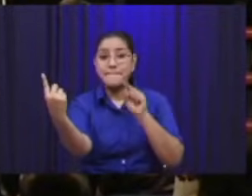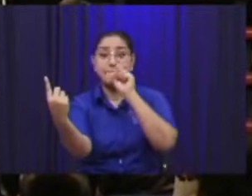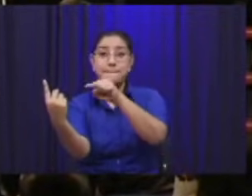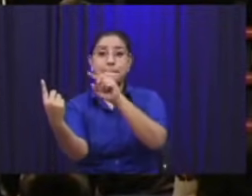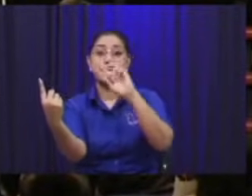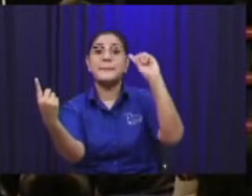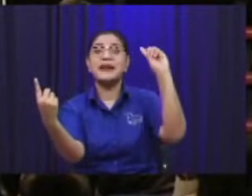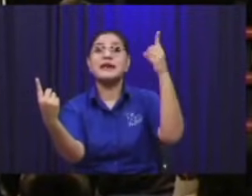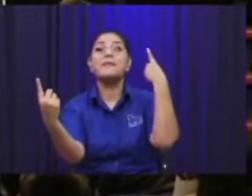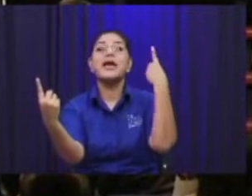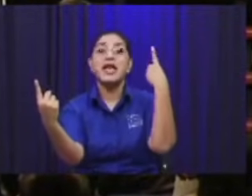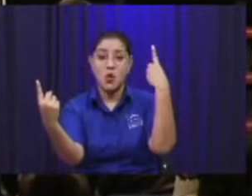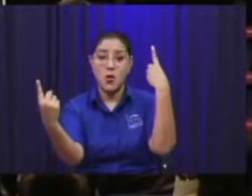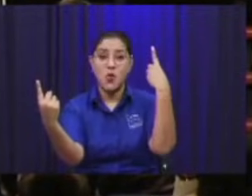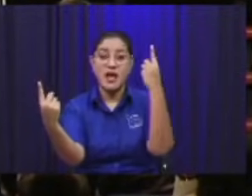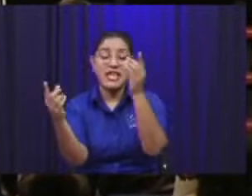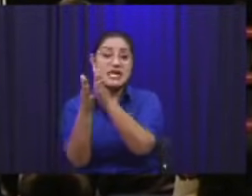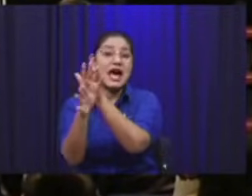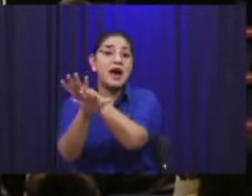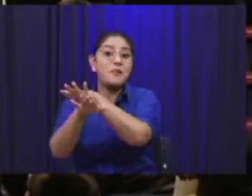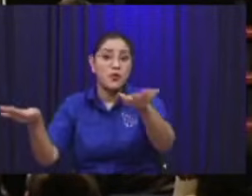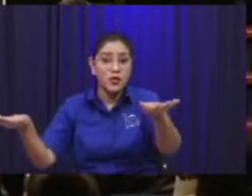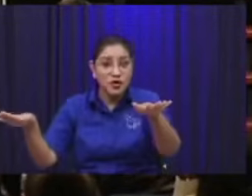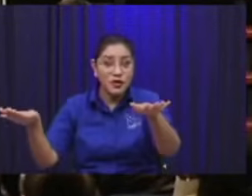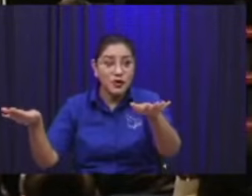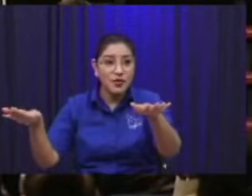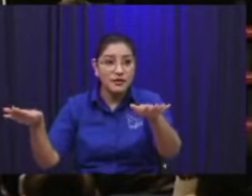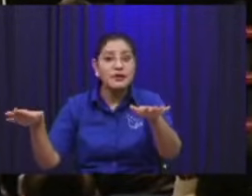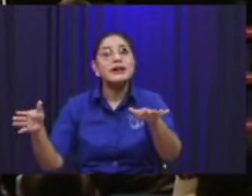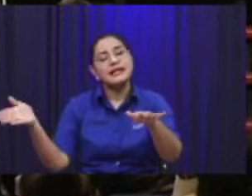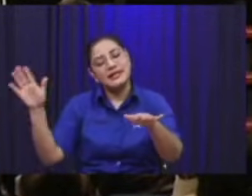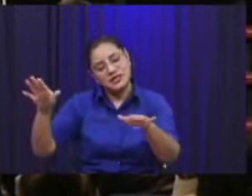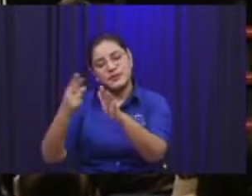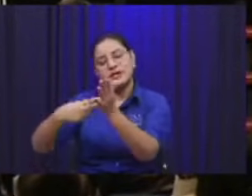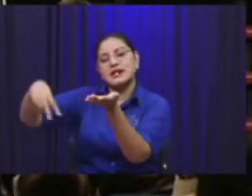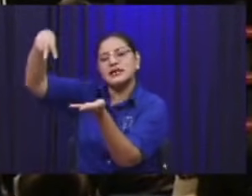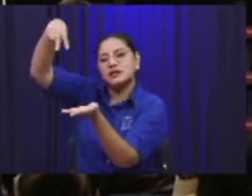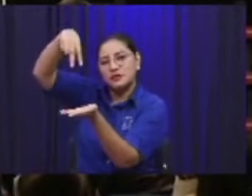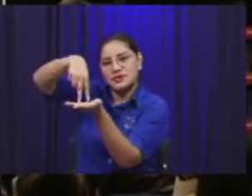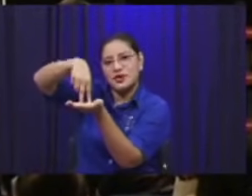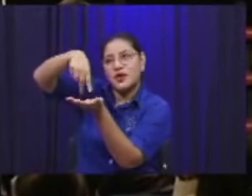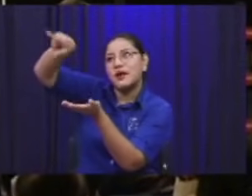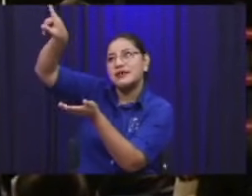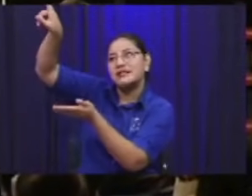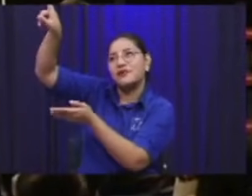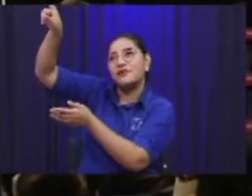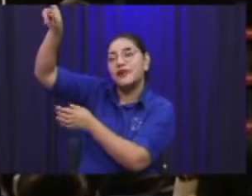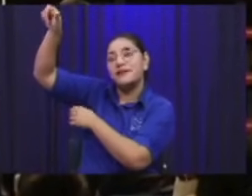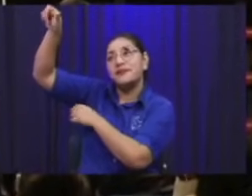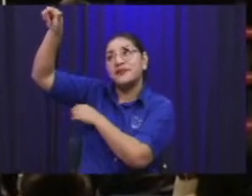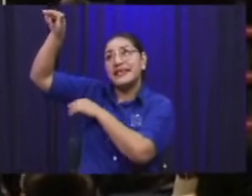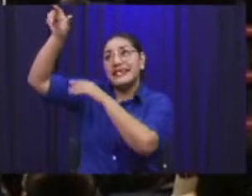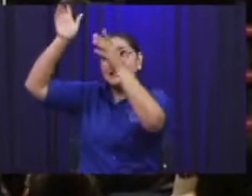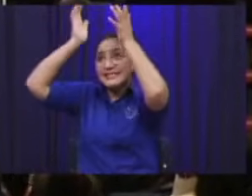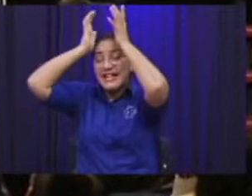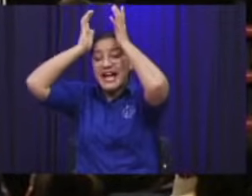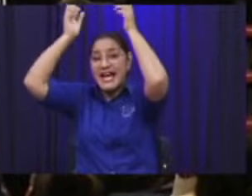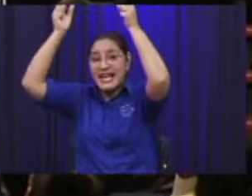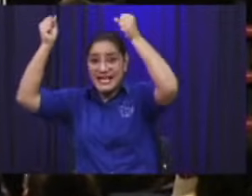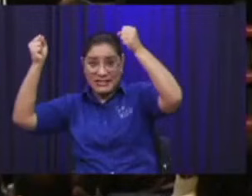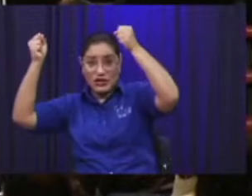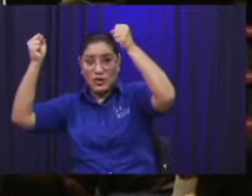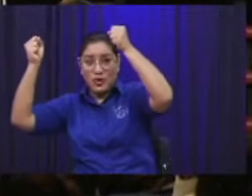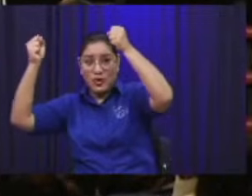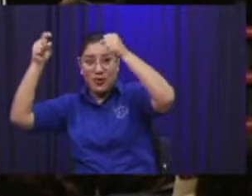y hasta muerto claro resucitó y está sentado a la diestra de dios el padre pero pero